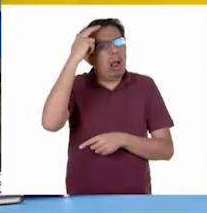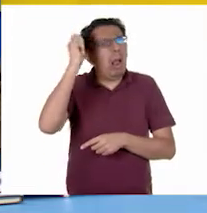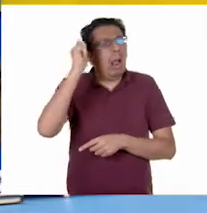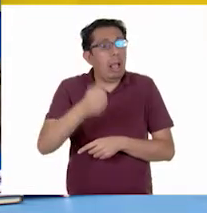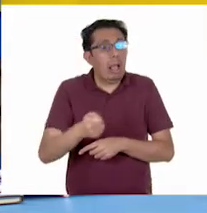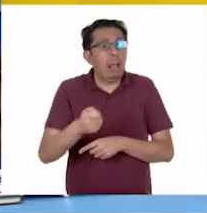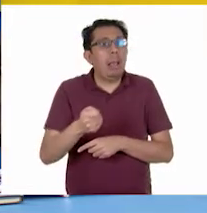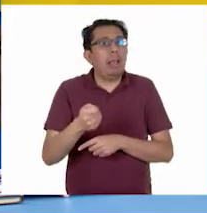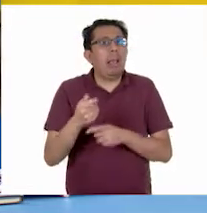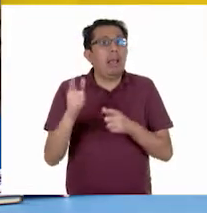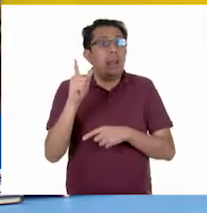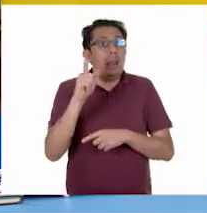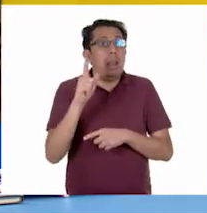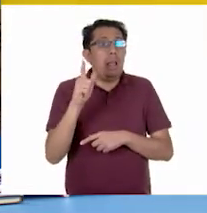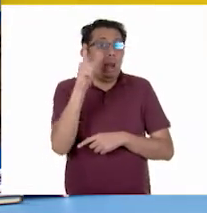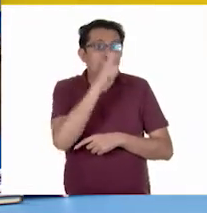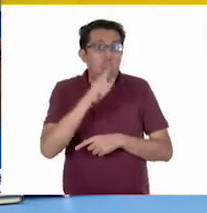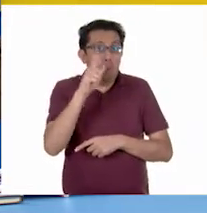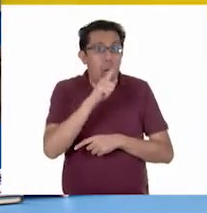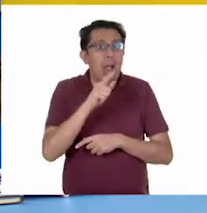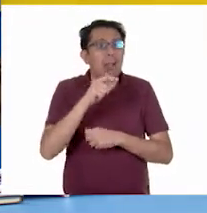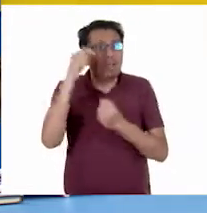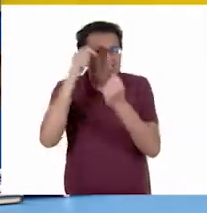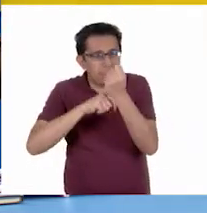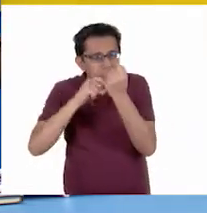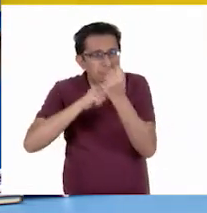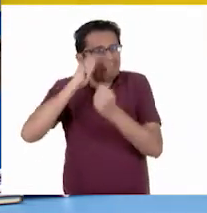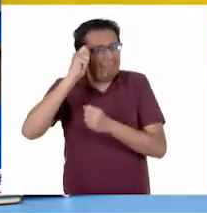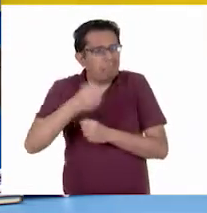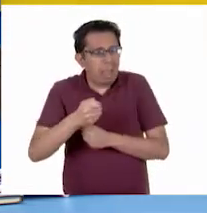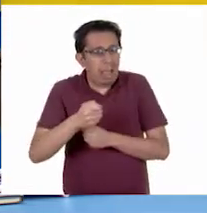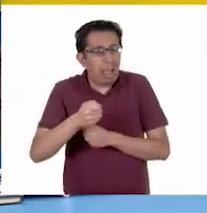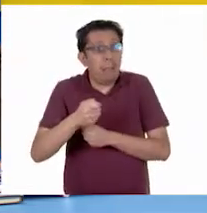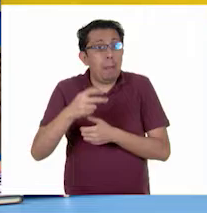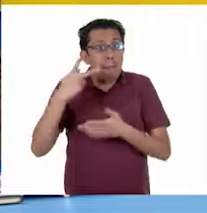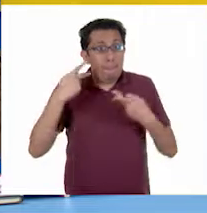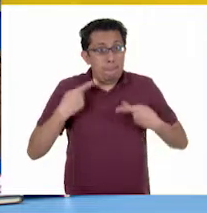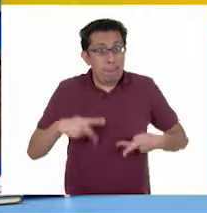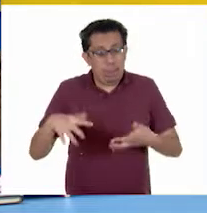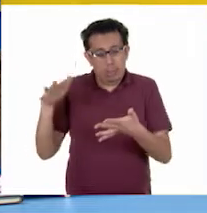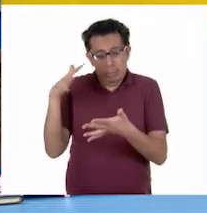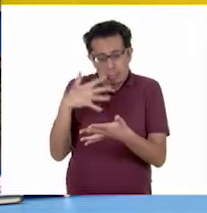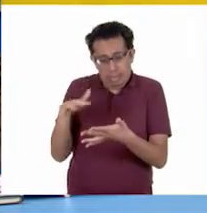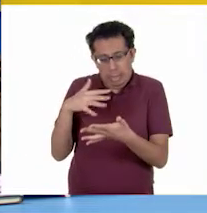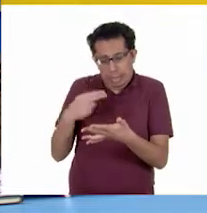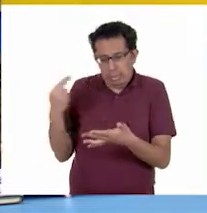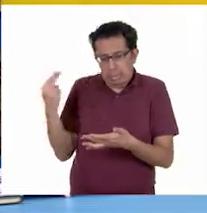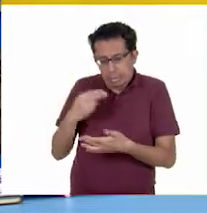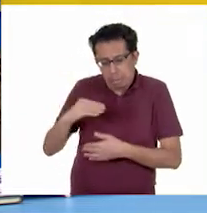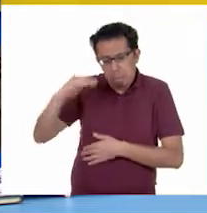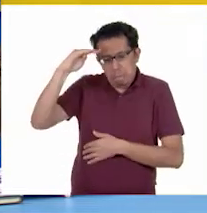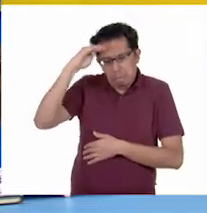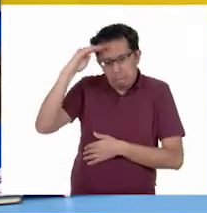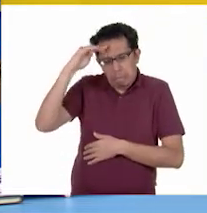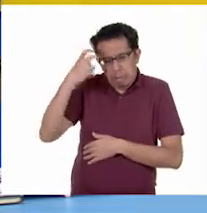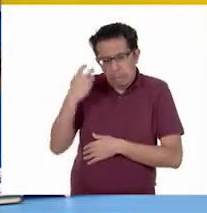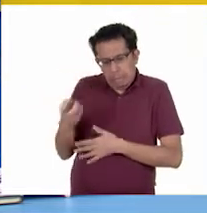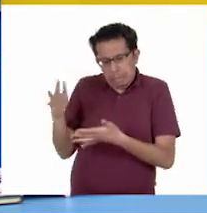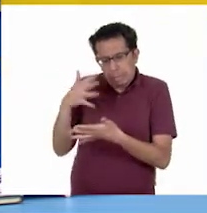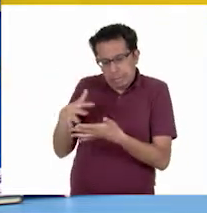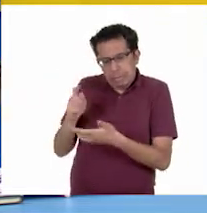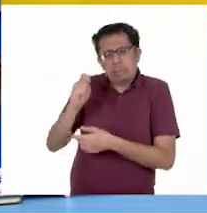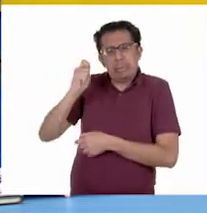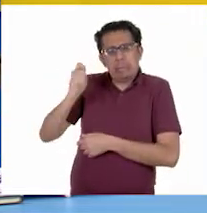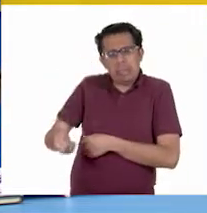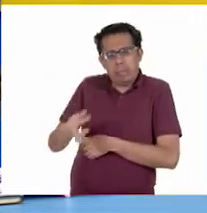figurado es que el lector requiere interpretar qué quiso decir, o más bien qué significado y sentido le otorgan a